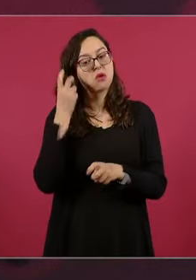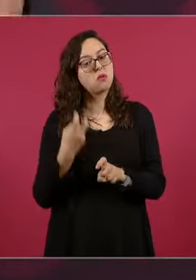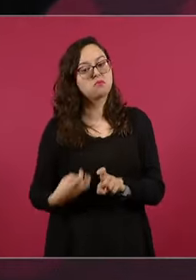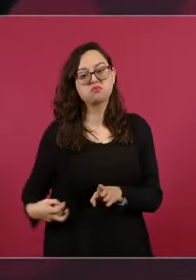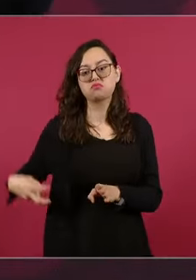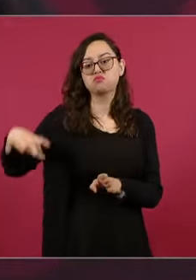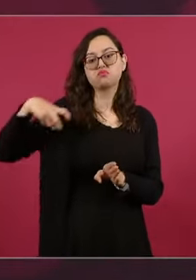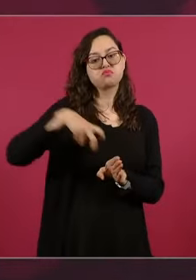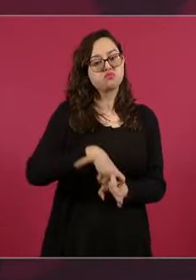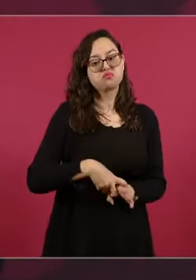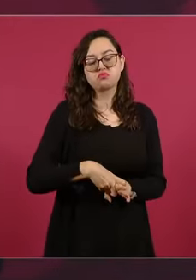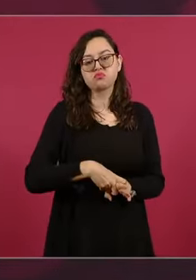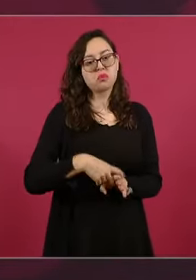a inscribirme